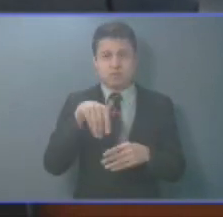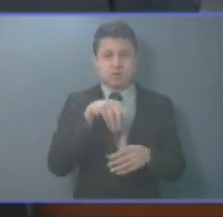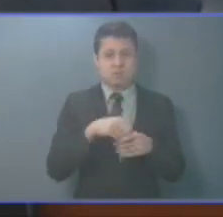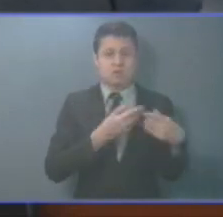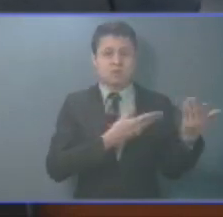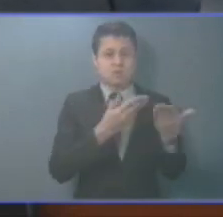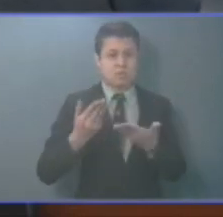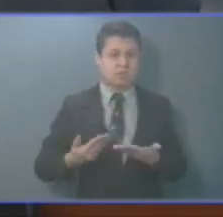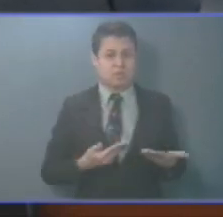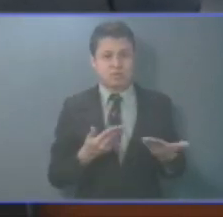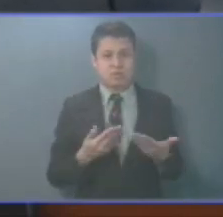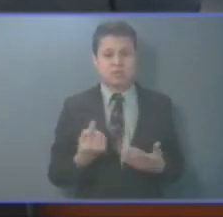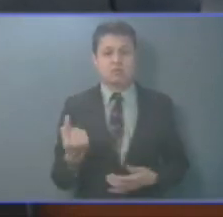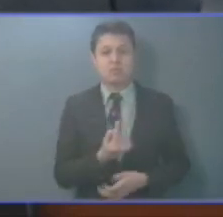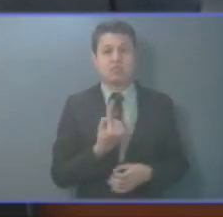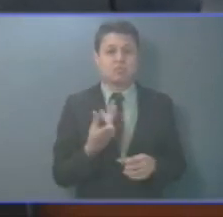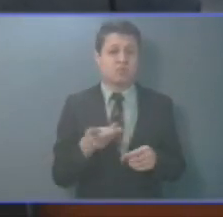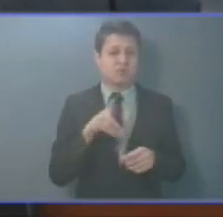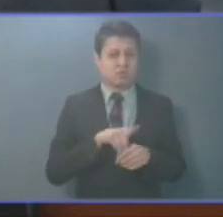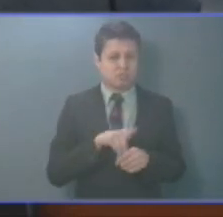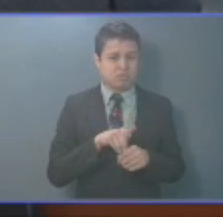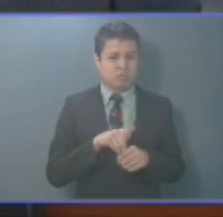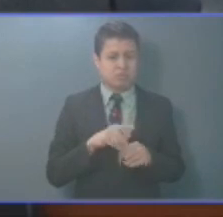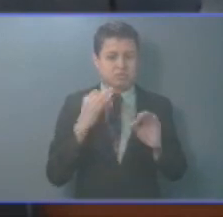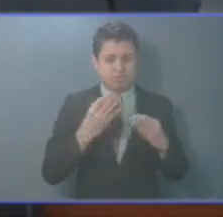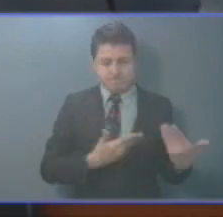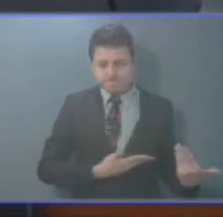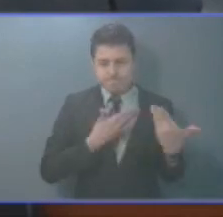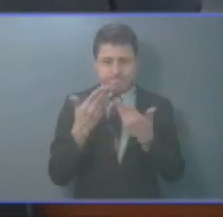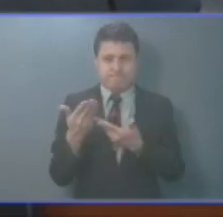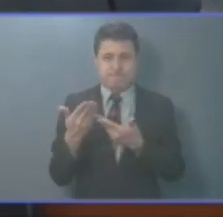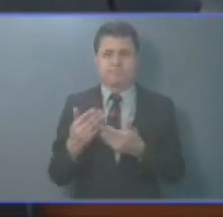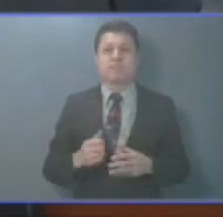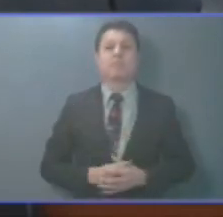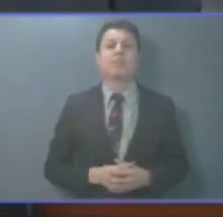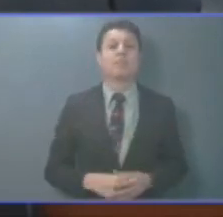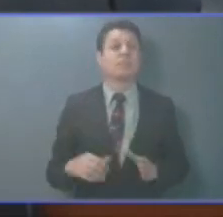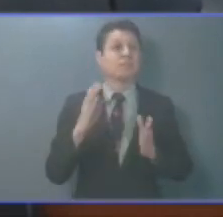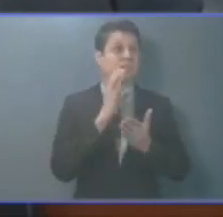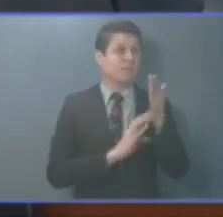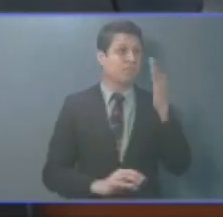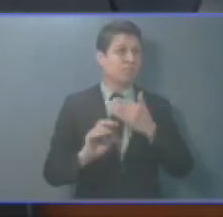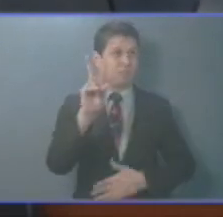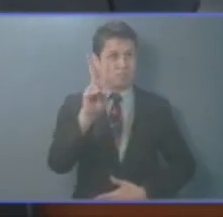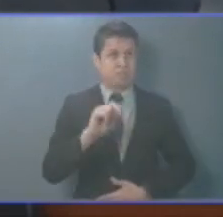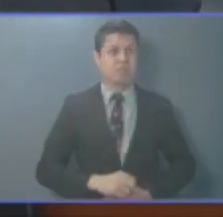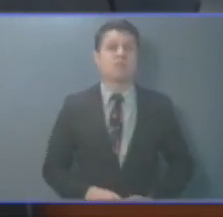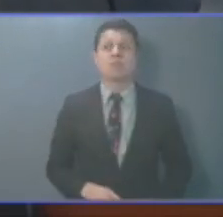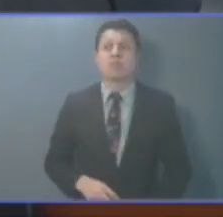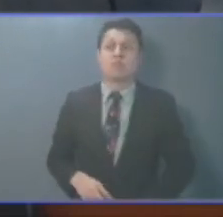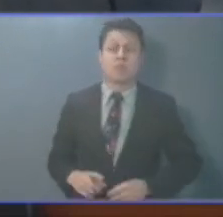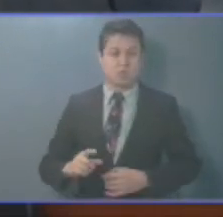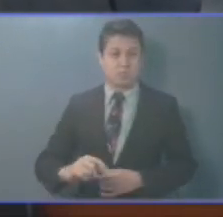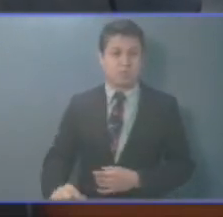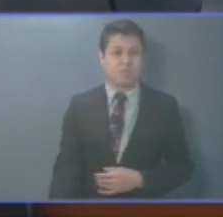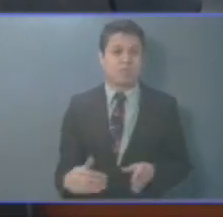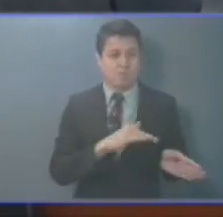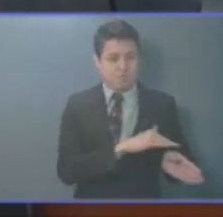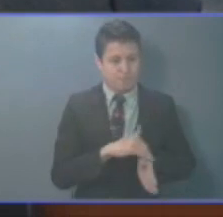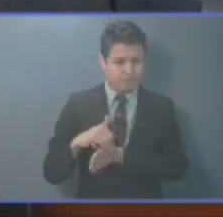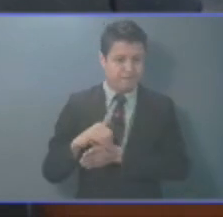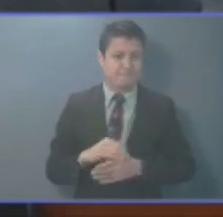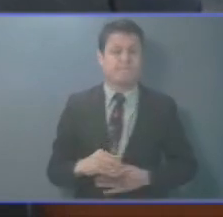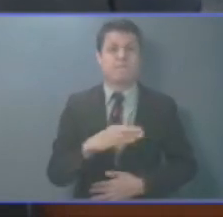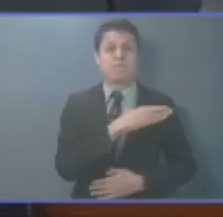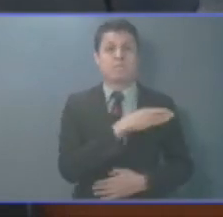atención a las personas con discapacidad. Capítulo 2. De la creación del Consejo Nacional